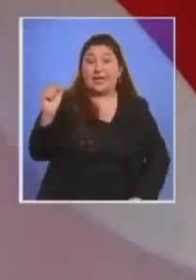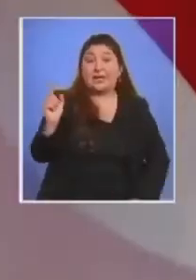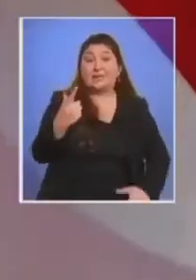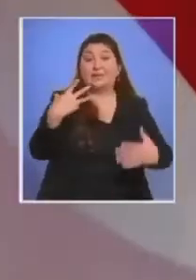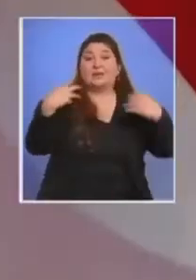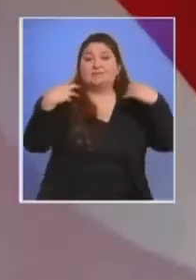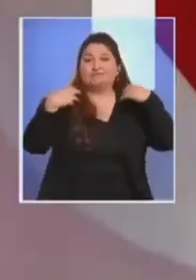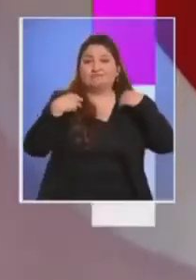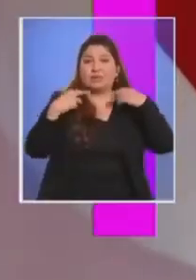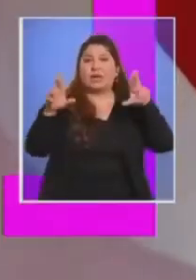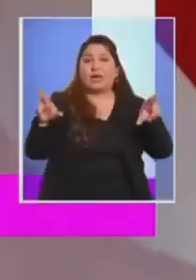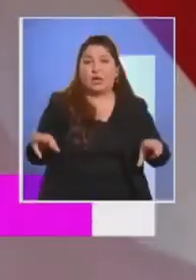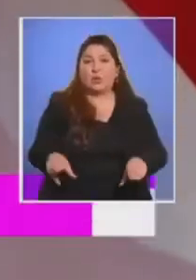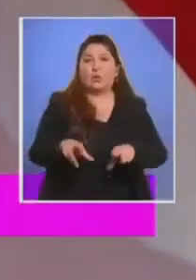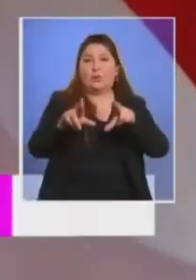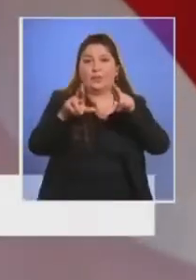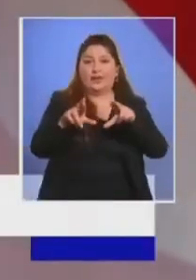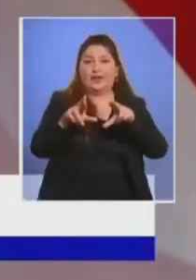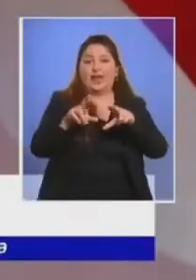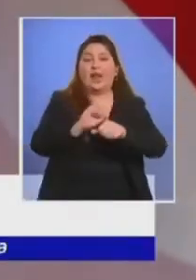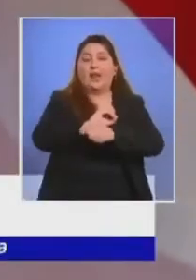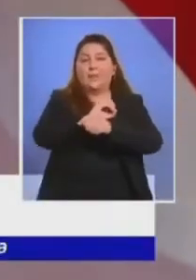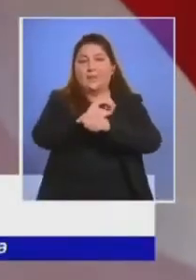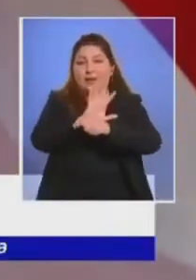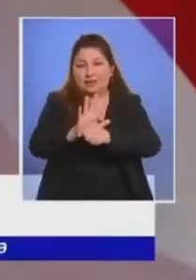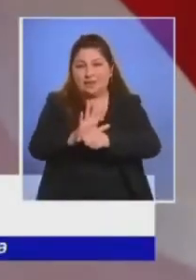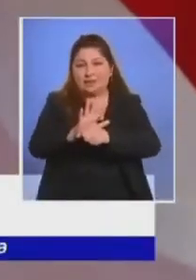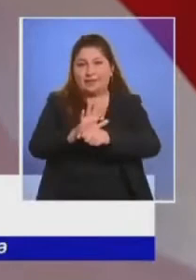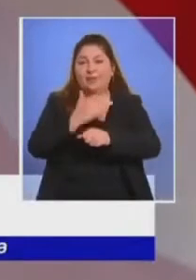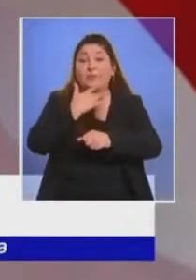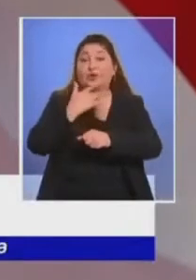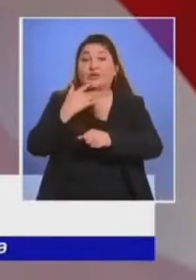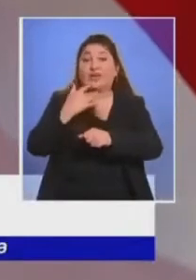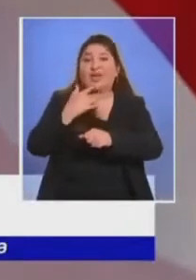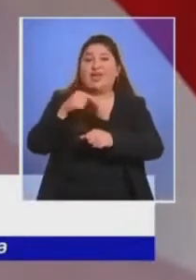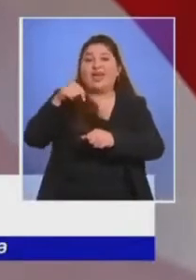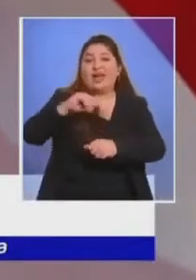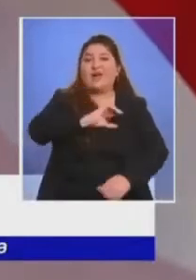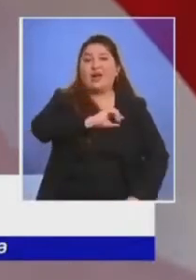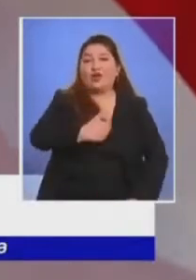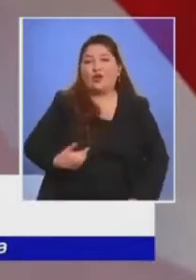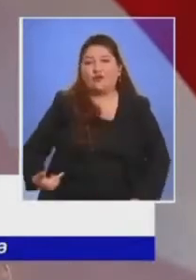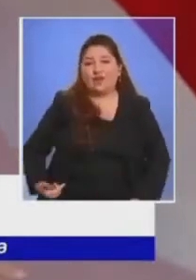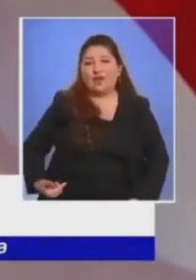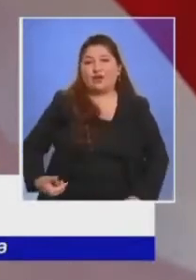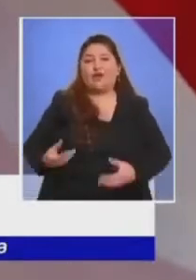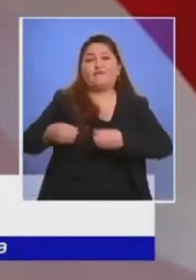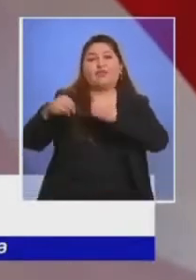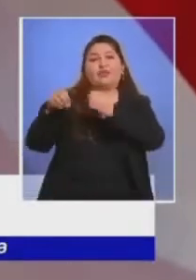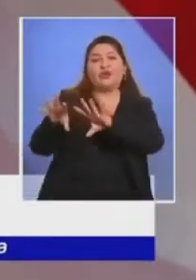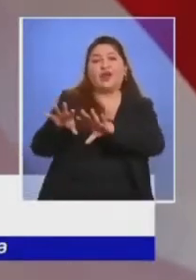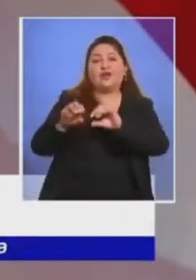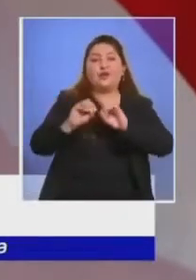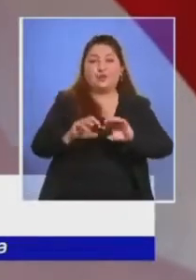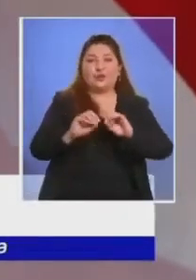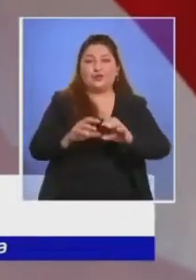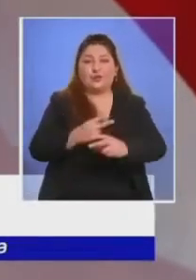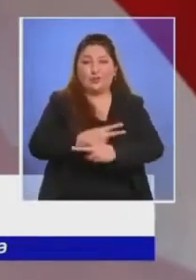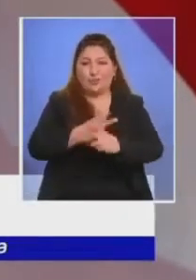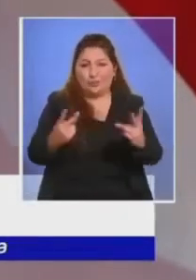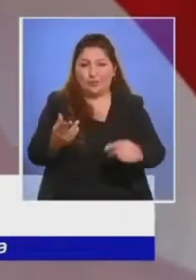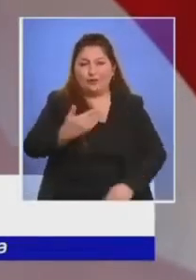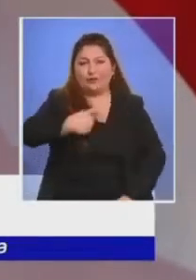de la pandemia, del abandono que en estos 2 años el gobierno ha hecho de la educación pública. Y para eso hemos diseñado un plan